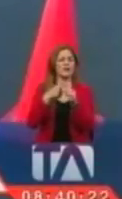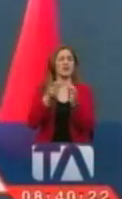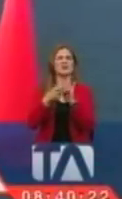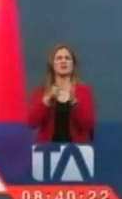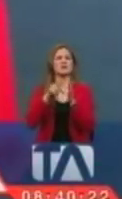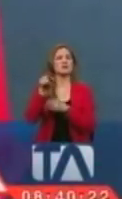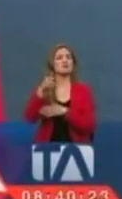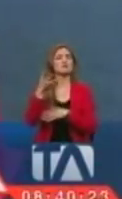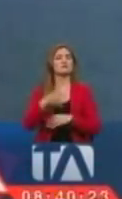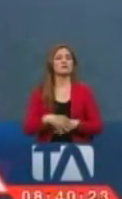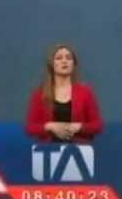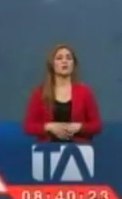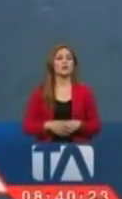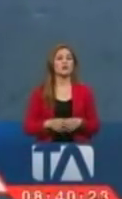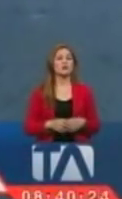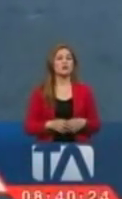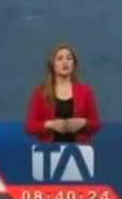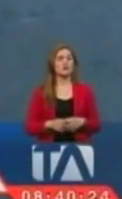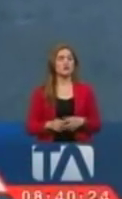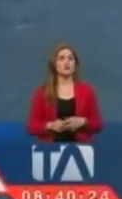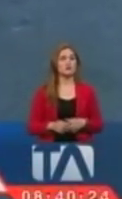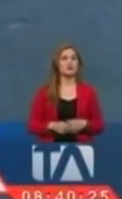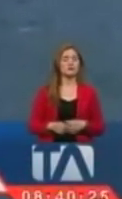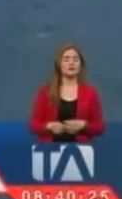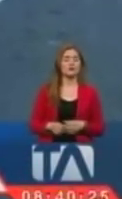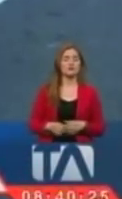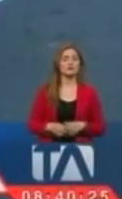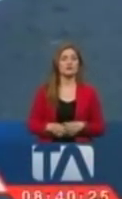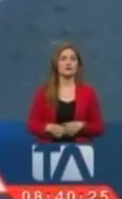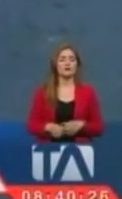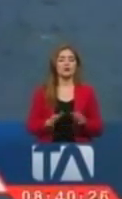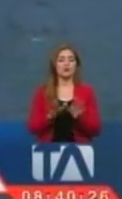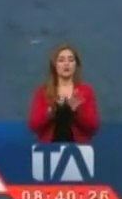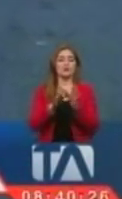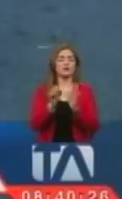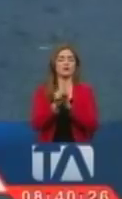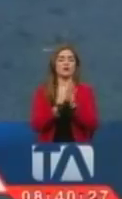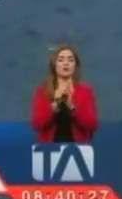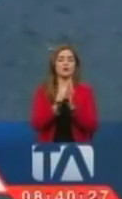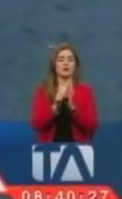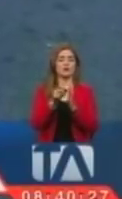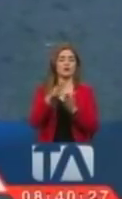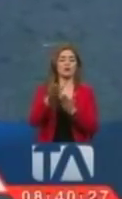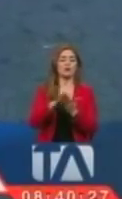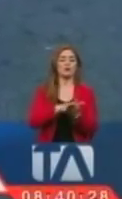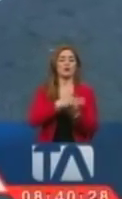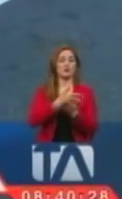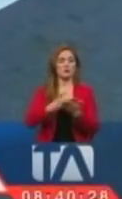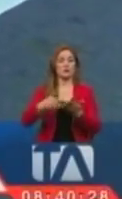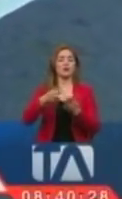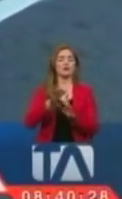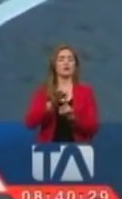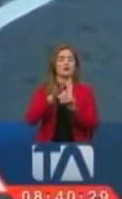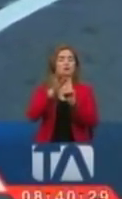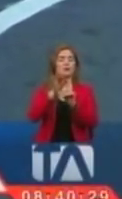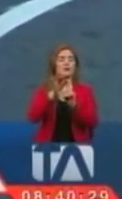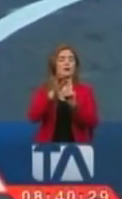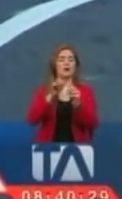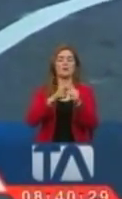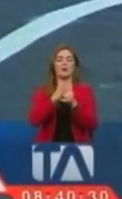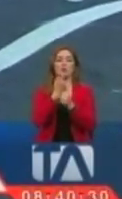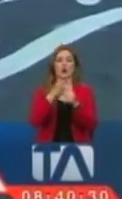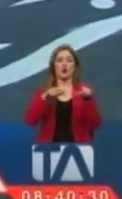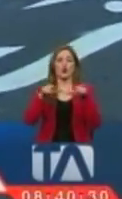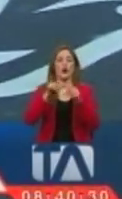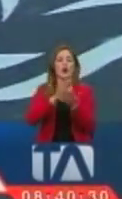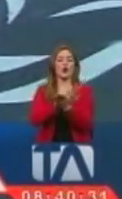significan así es el fin de hacer una obra emblemática lo estamos pintando especialmente y con prioridad en